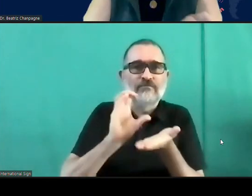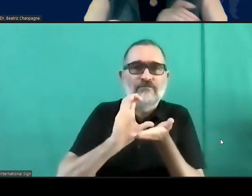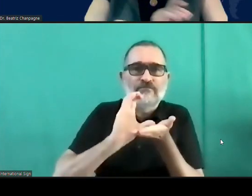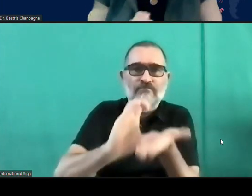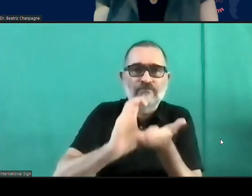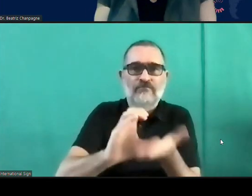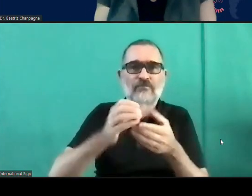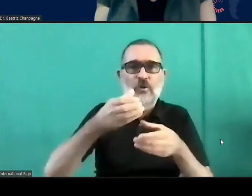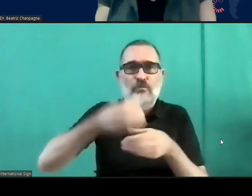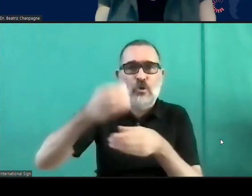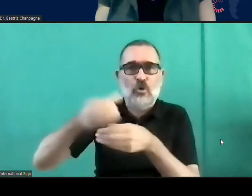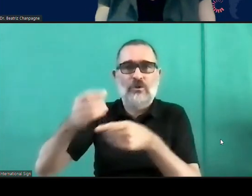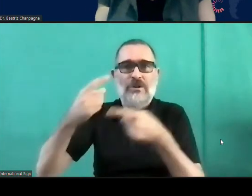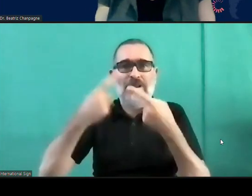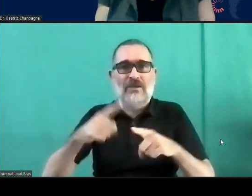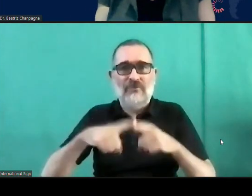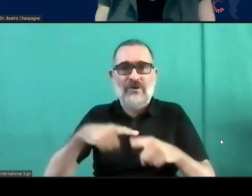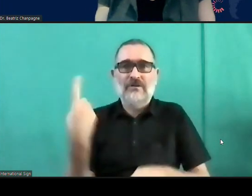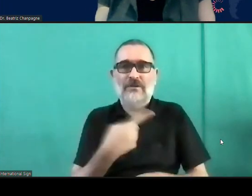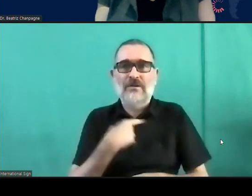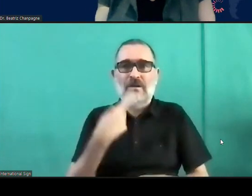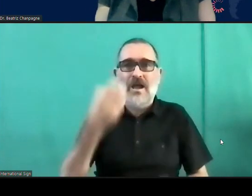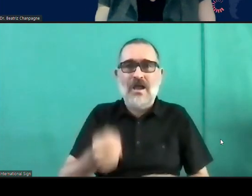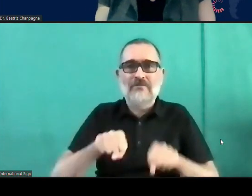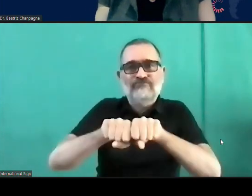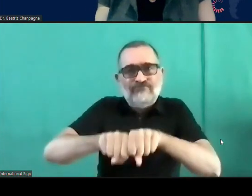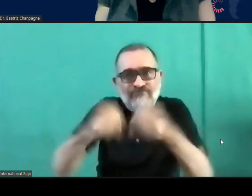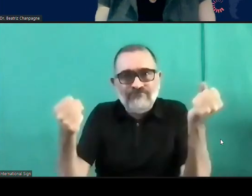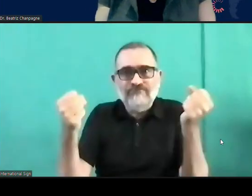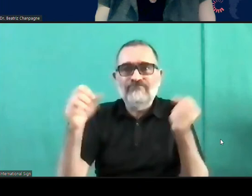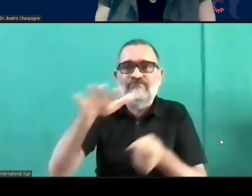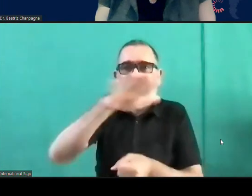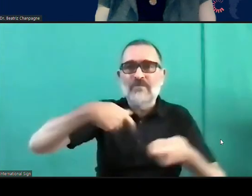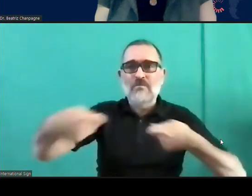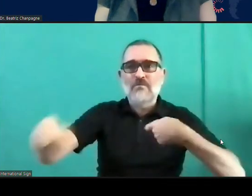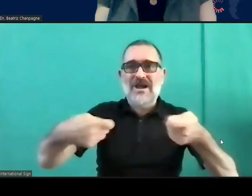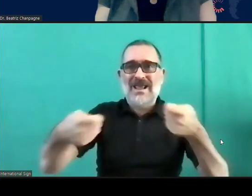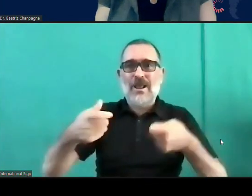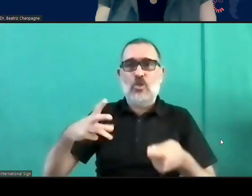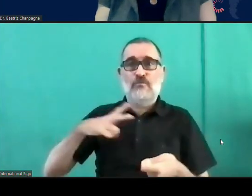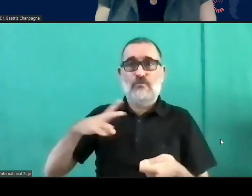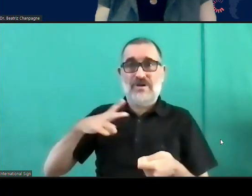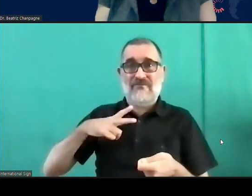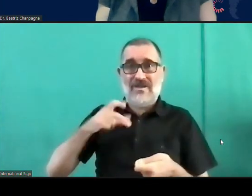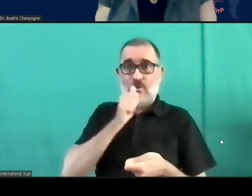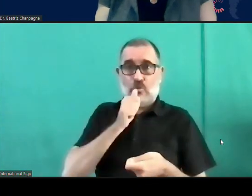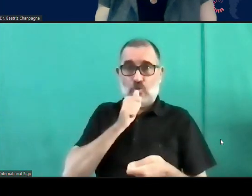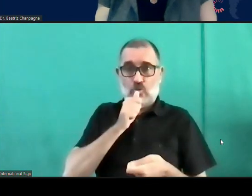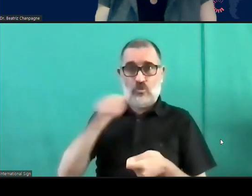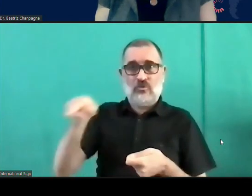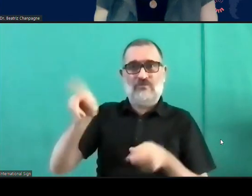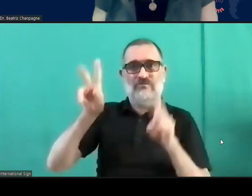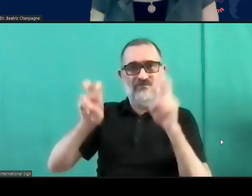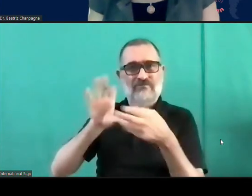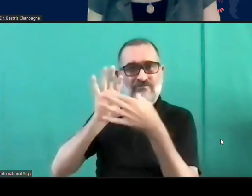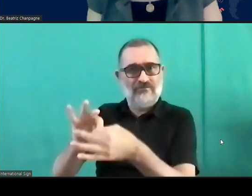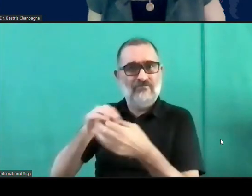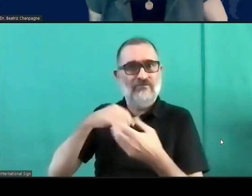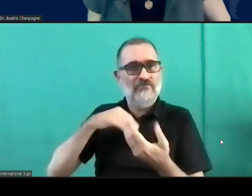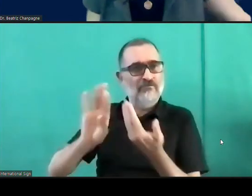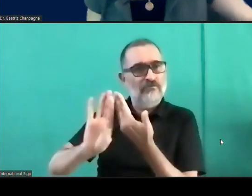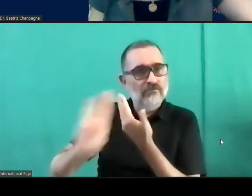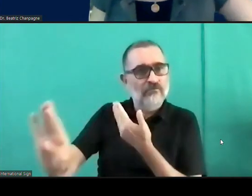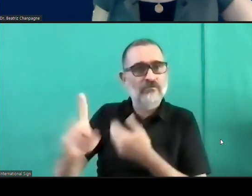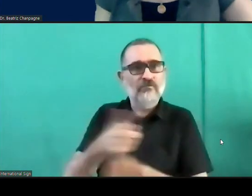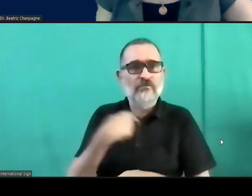de impuestos como una medida para proteger derechos coches sociales derechos fundamentales siguiendo con el moto del día